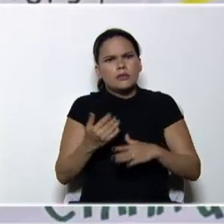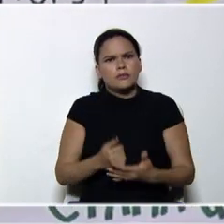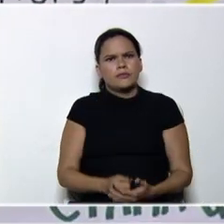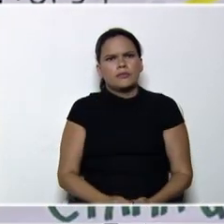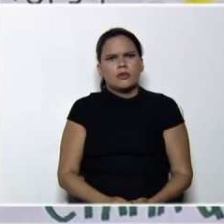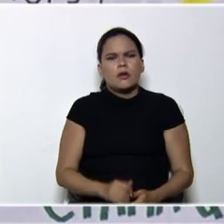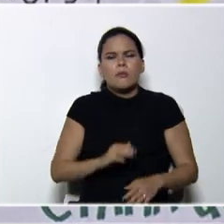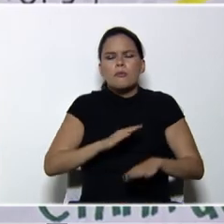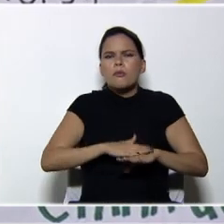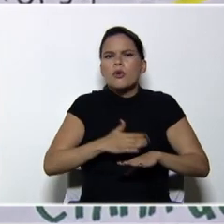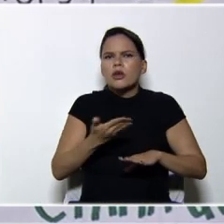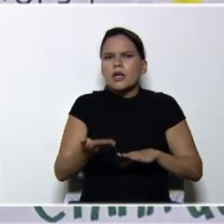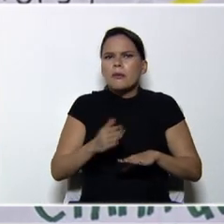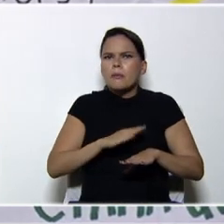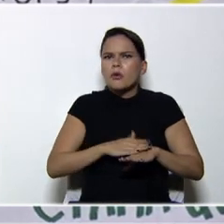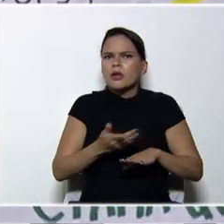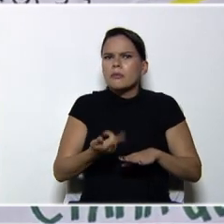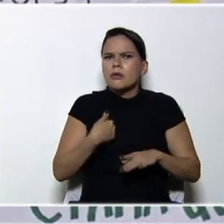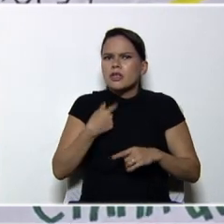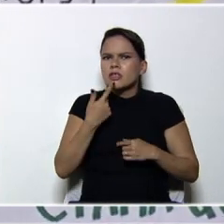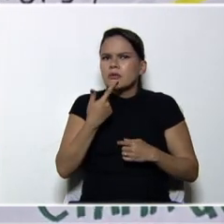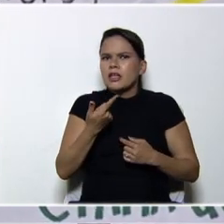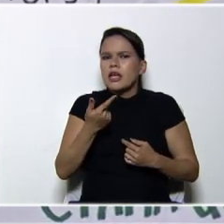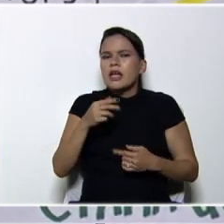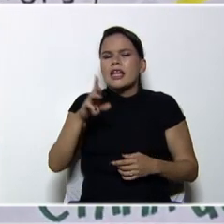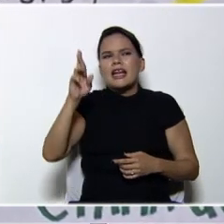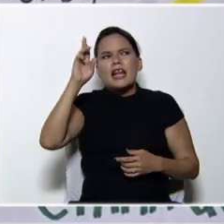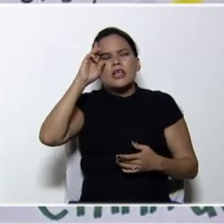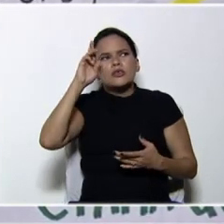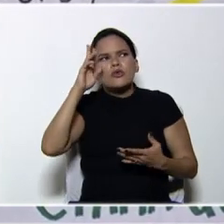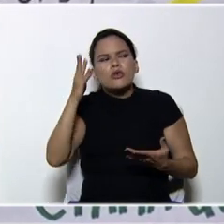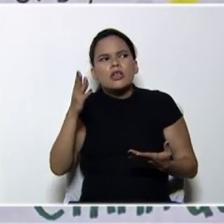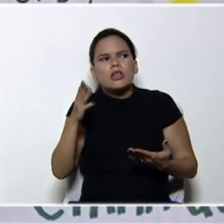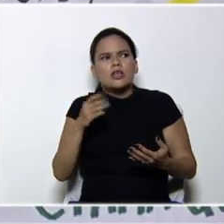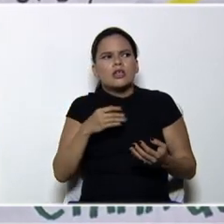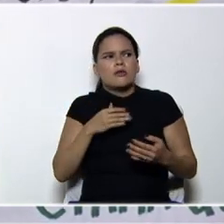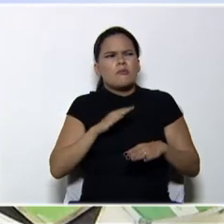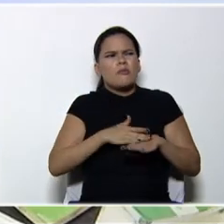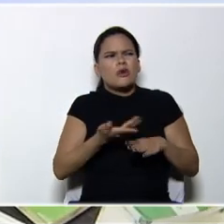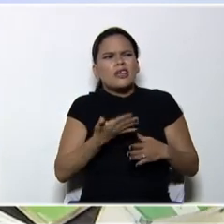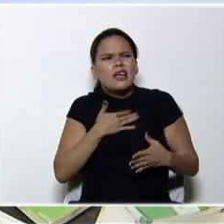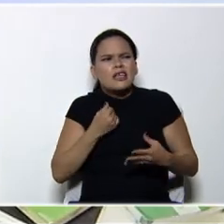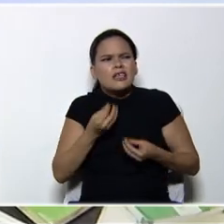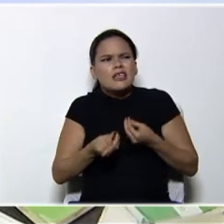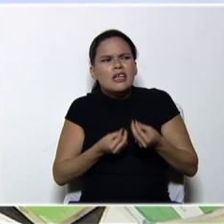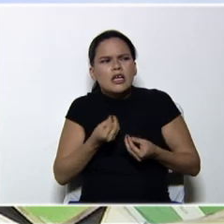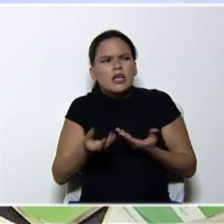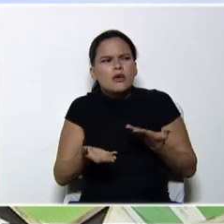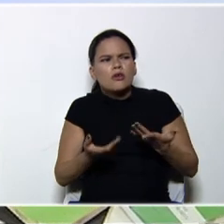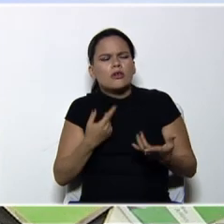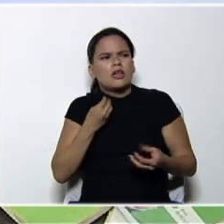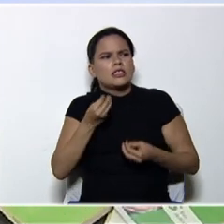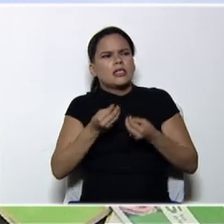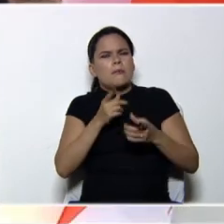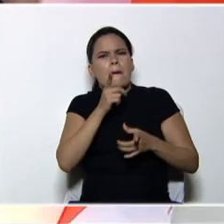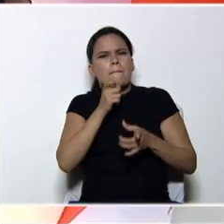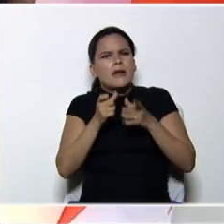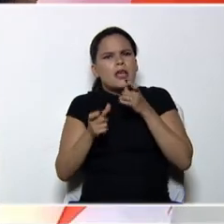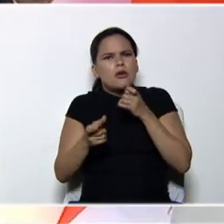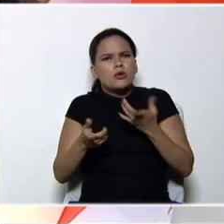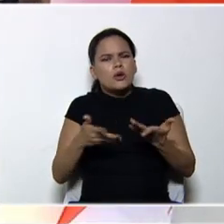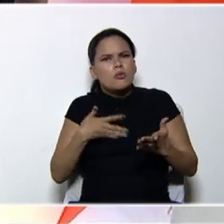sirve para justificar, para que dé razones, motivos, se despierten intereses, inquietudes y